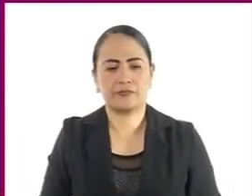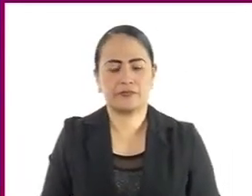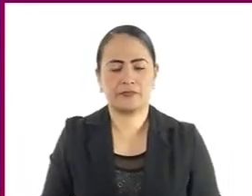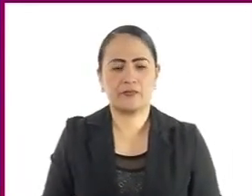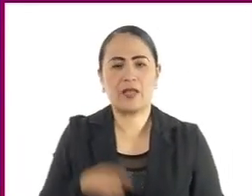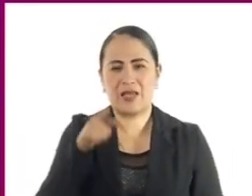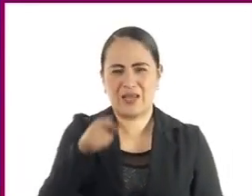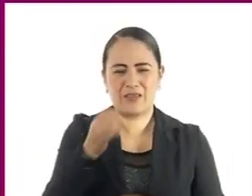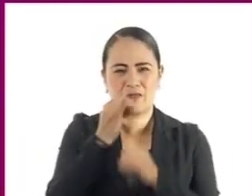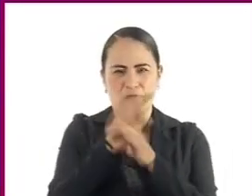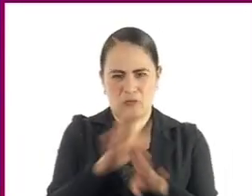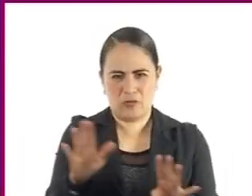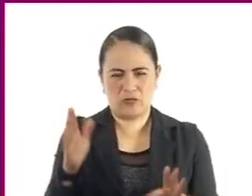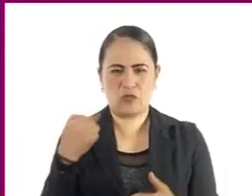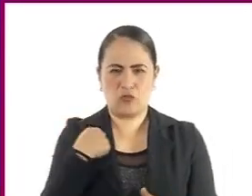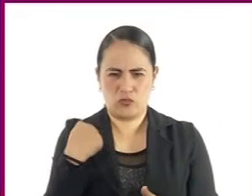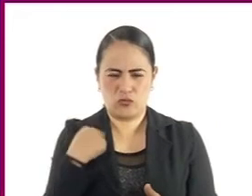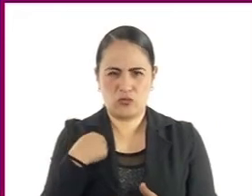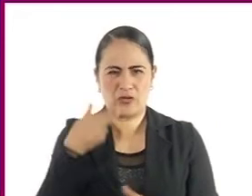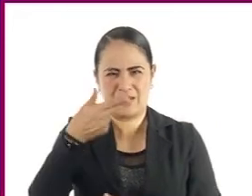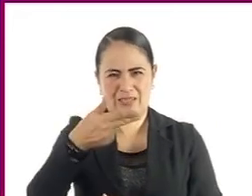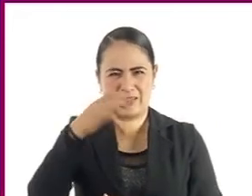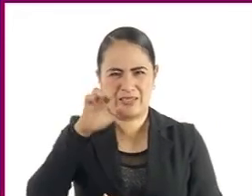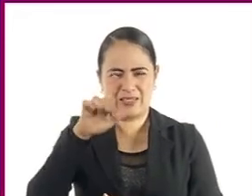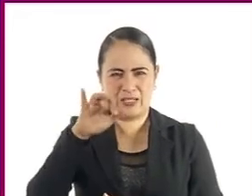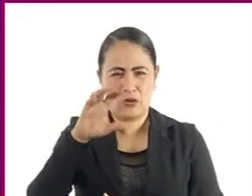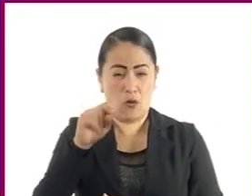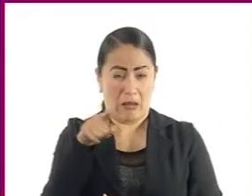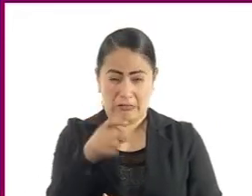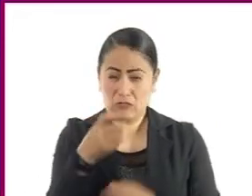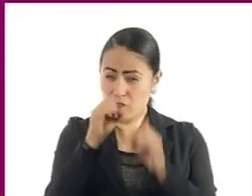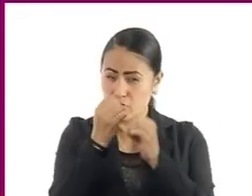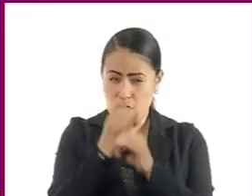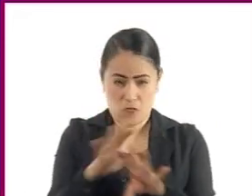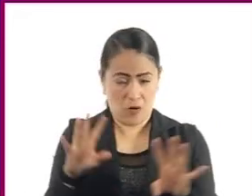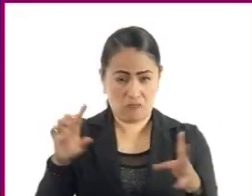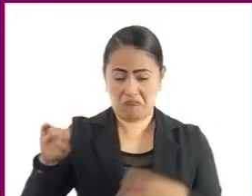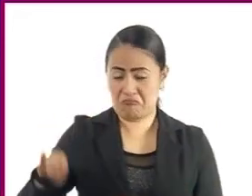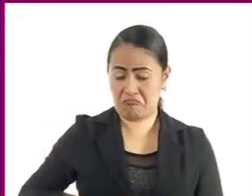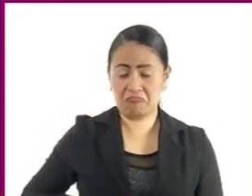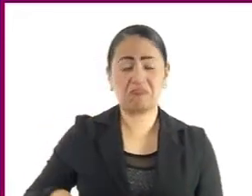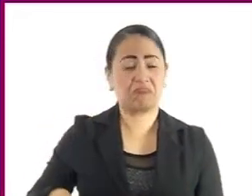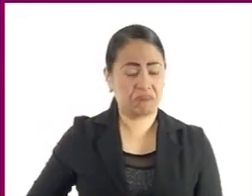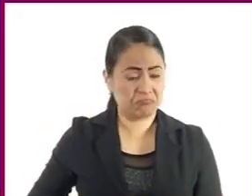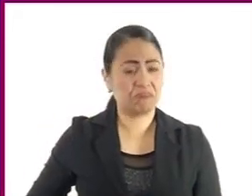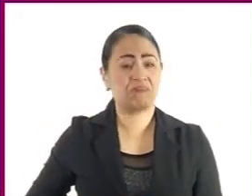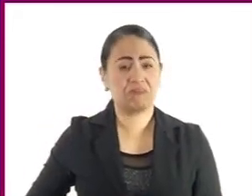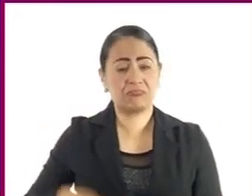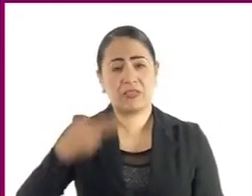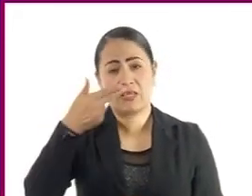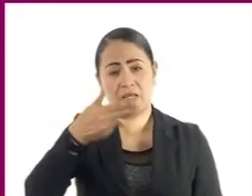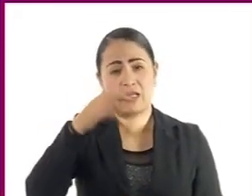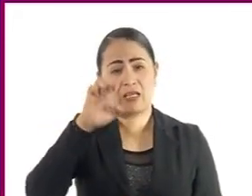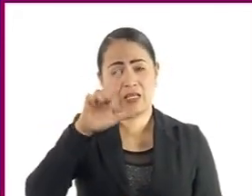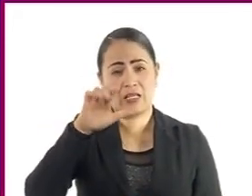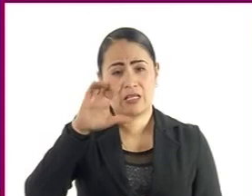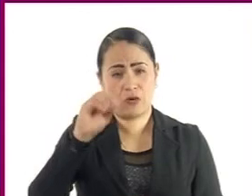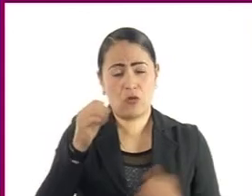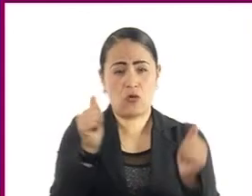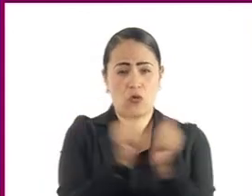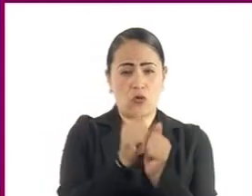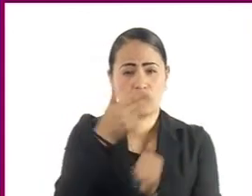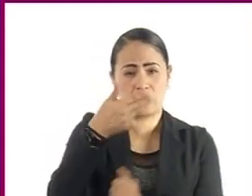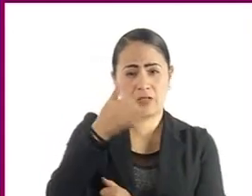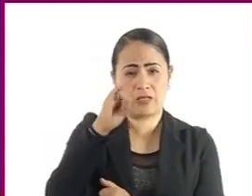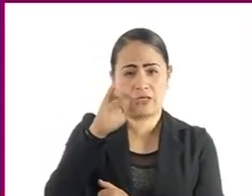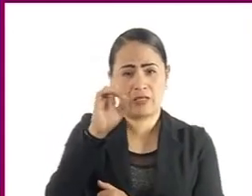Esta es la información que encontré del helio y es muy interesante. Tal y como se ve aquí, el helio junto con el hidrógeno